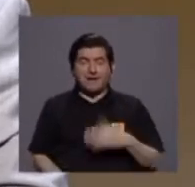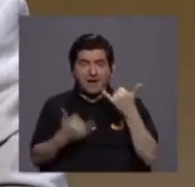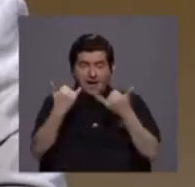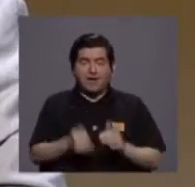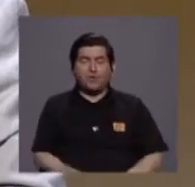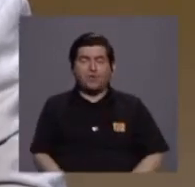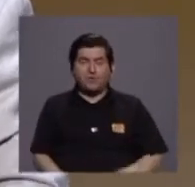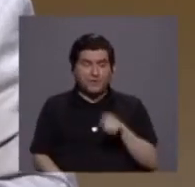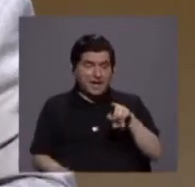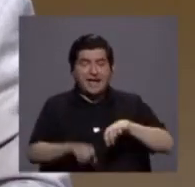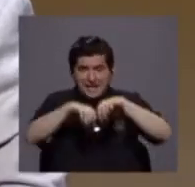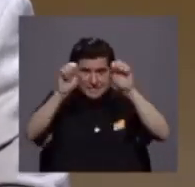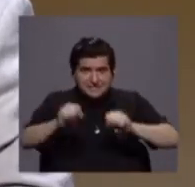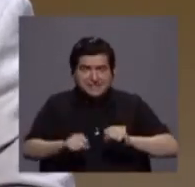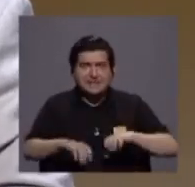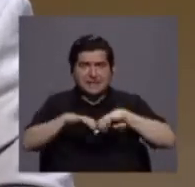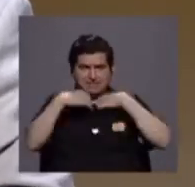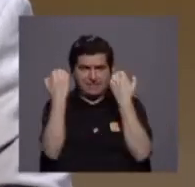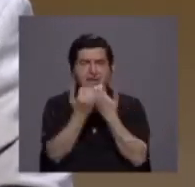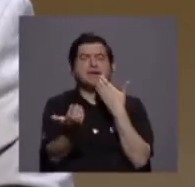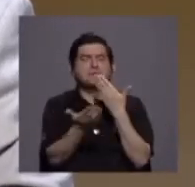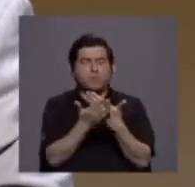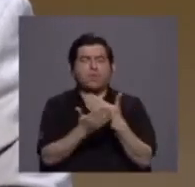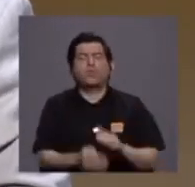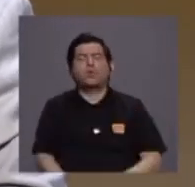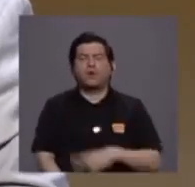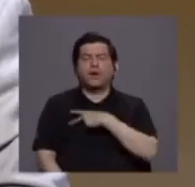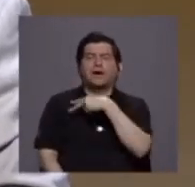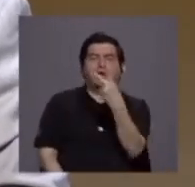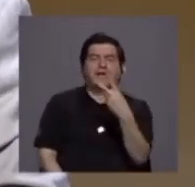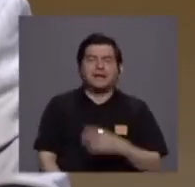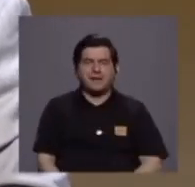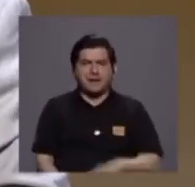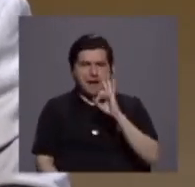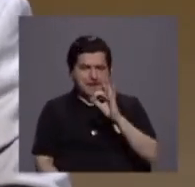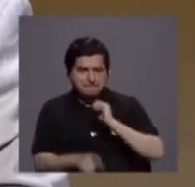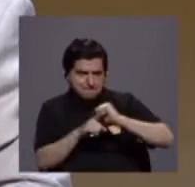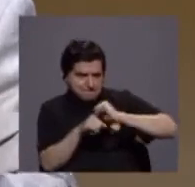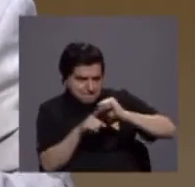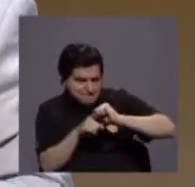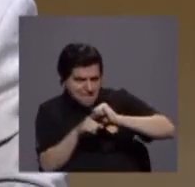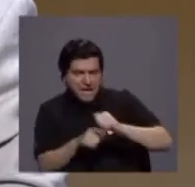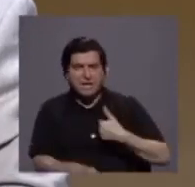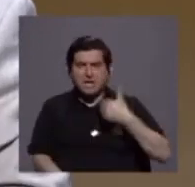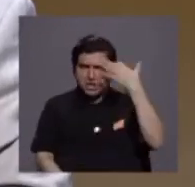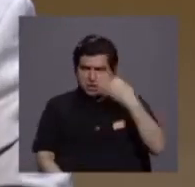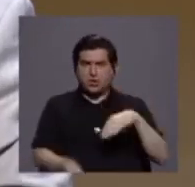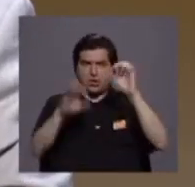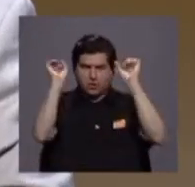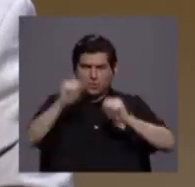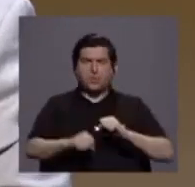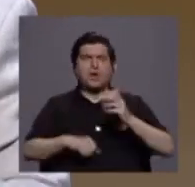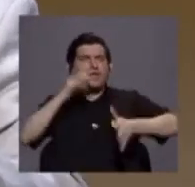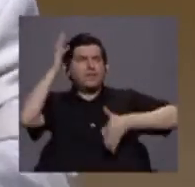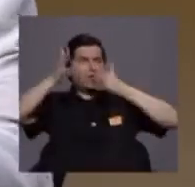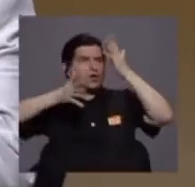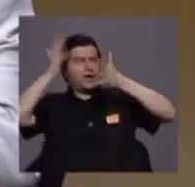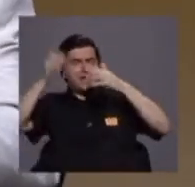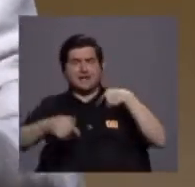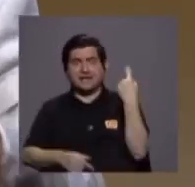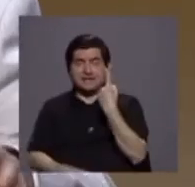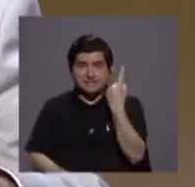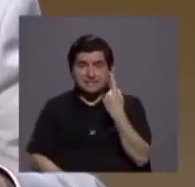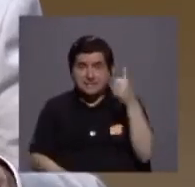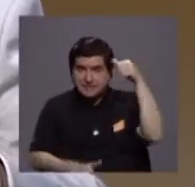estoy encontrando un equipo con muy buena voluntad, un equipo muy bien capacitado y creo que me puedo poner creativo, siempre tomando